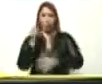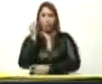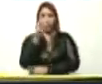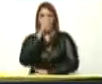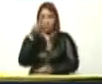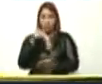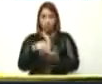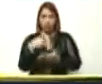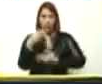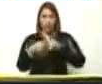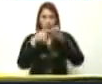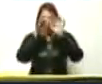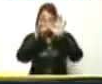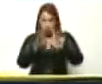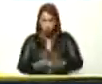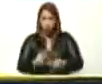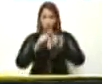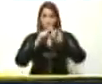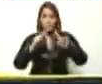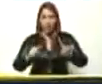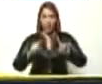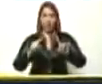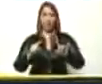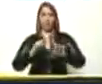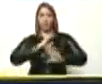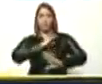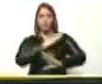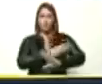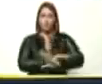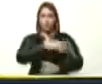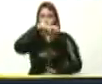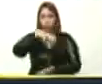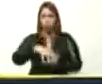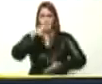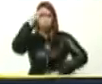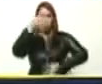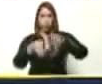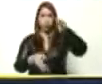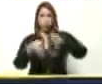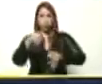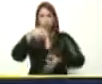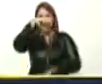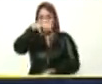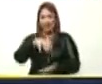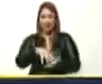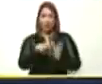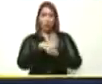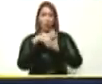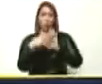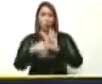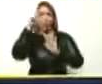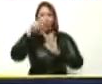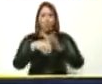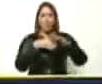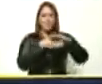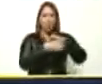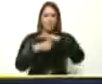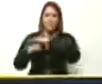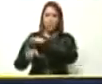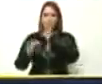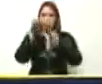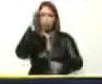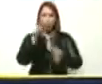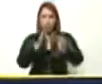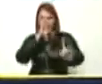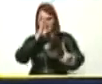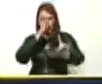nacional, está haciendo, para, fortalecer, el estado de justicia, el estado de derecho, y el acceso, a una justicia